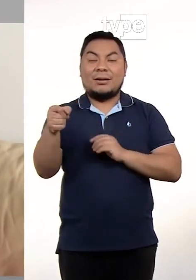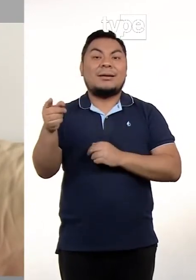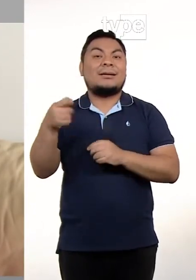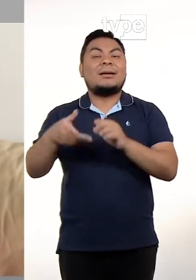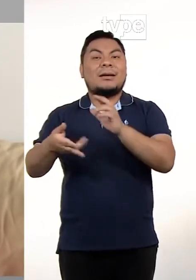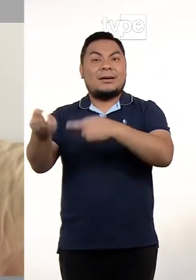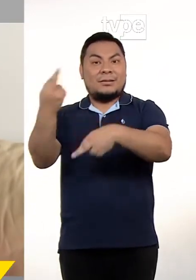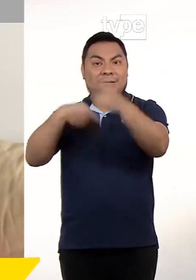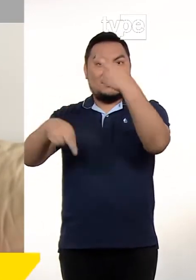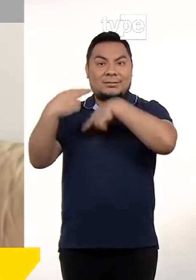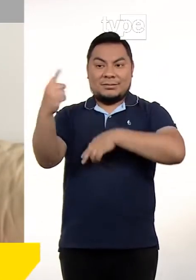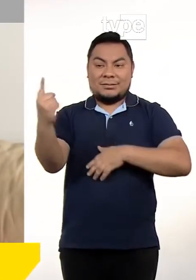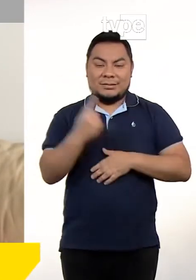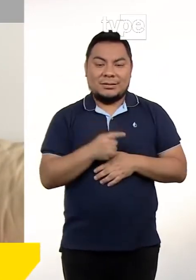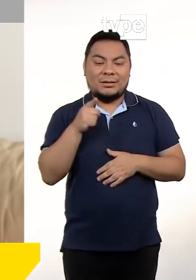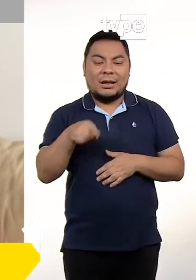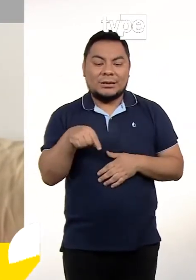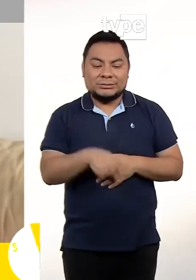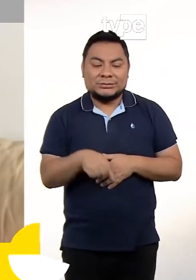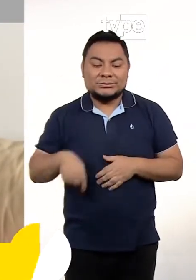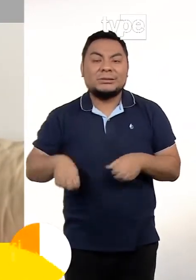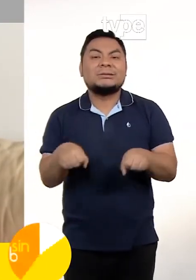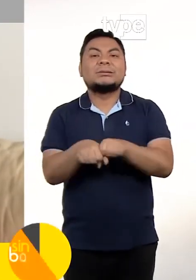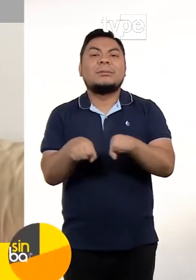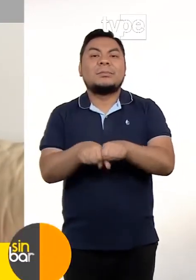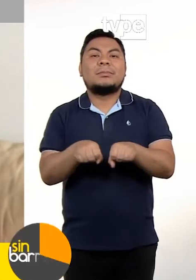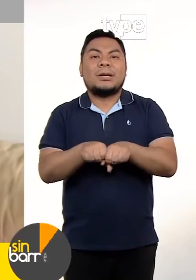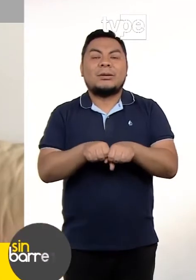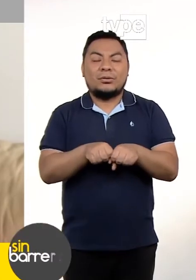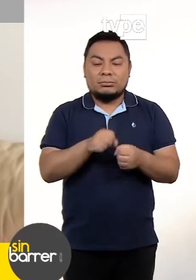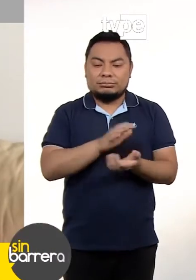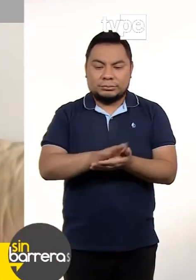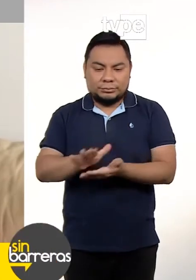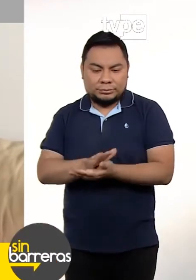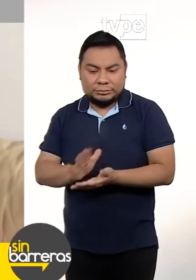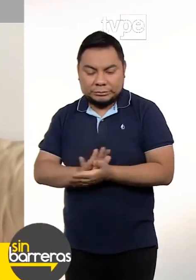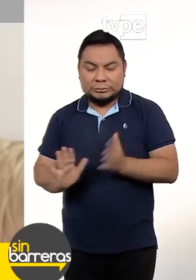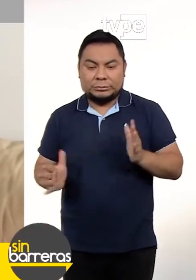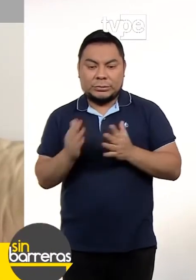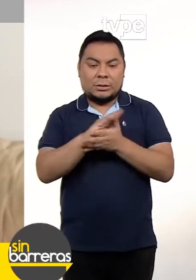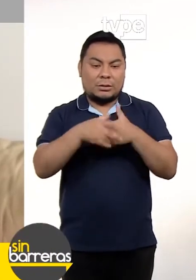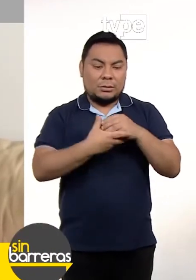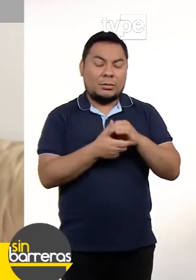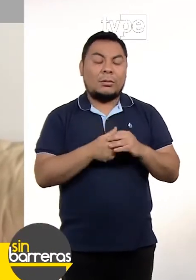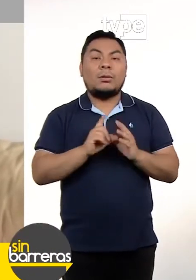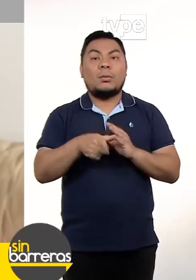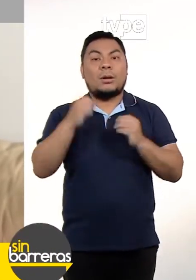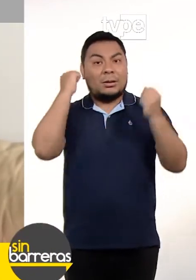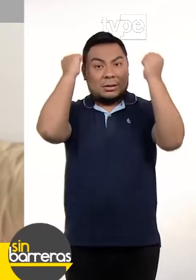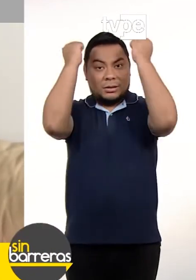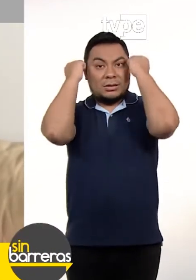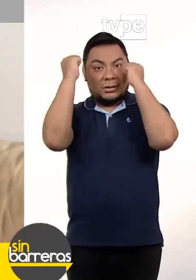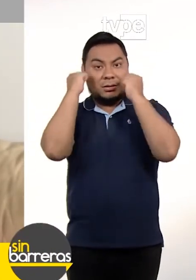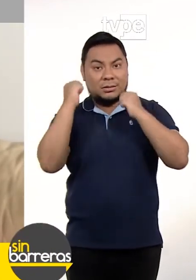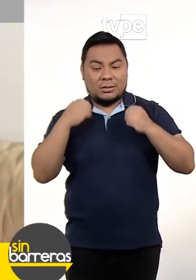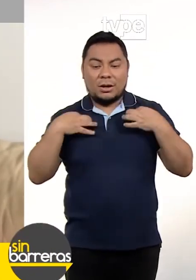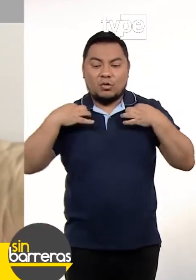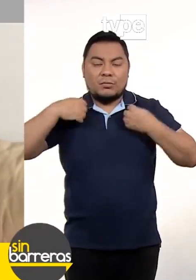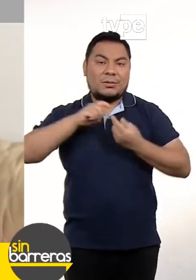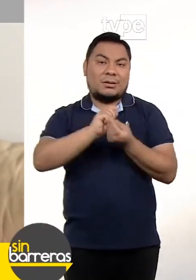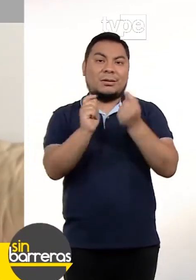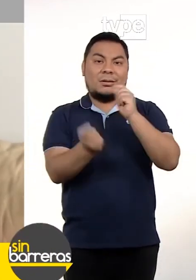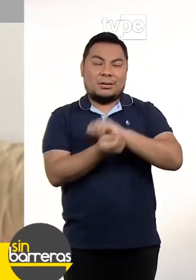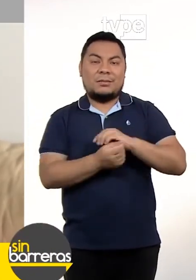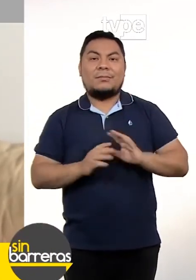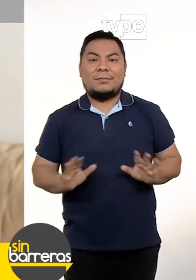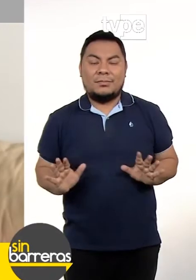regresar a casa ayudarlos a desinfectar los zapatos, a darse una ducha, a poner de lado la